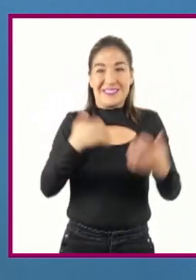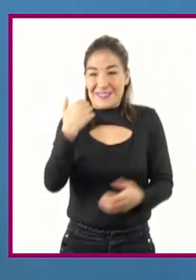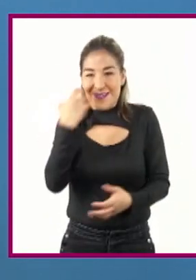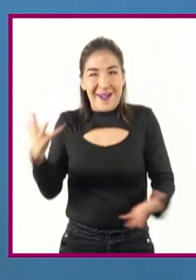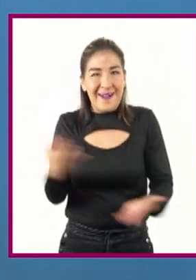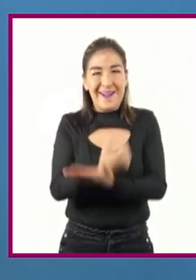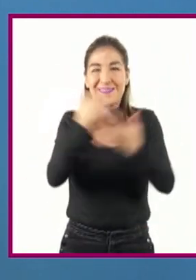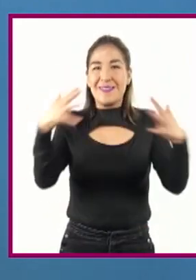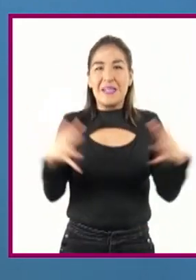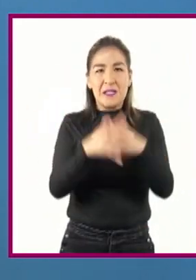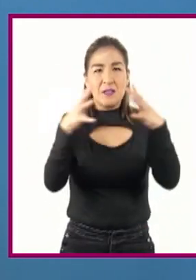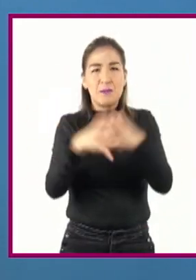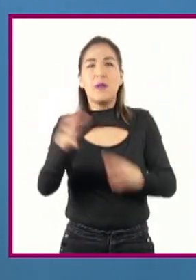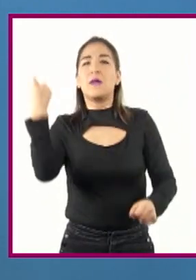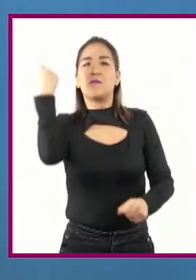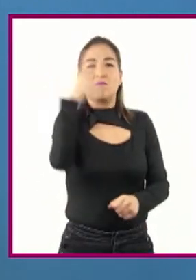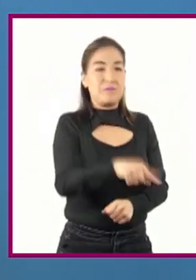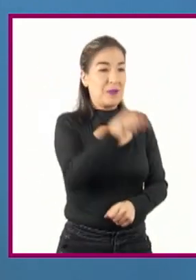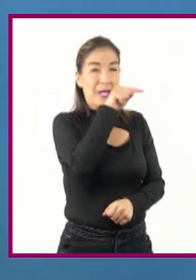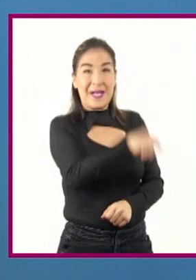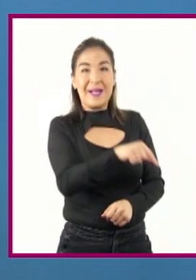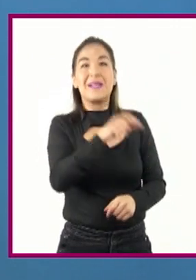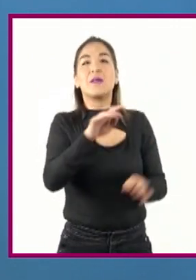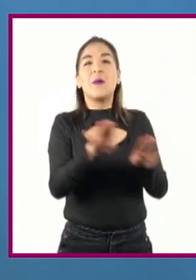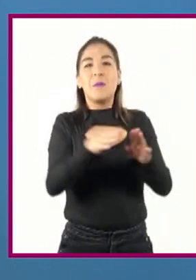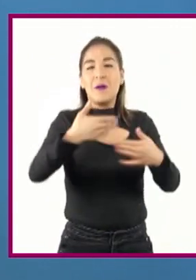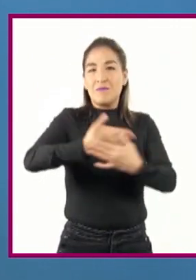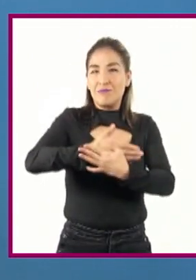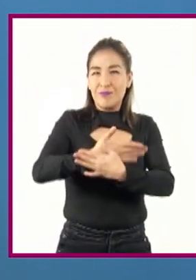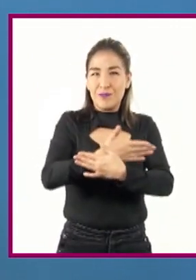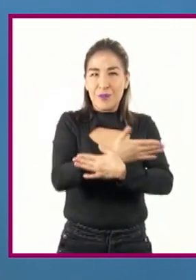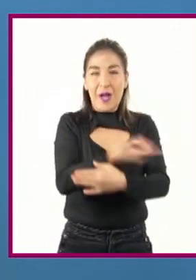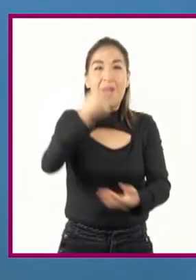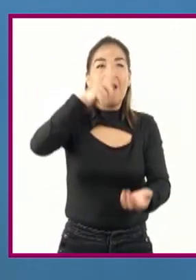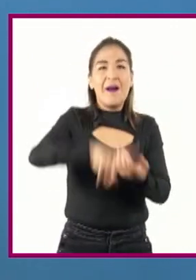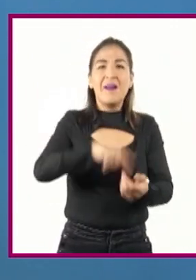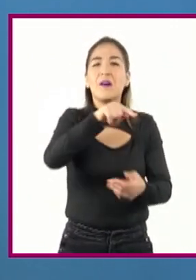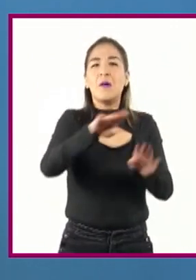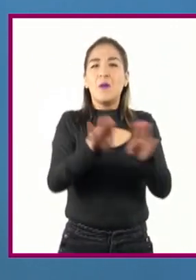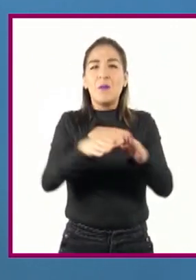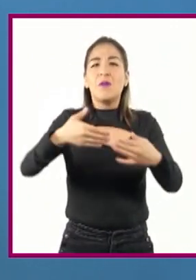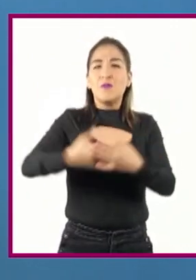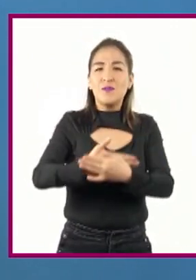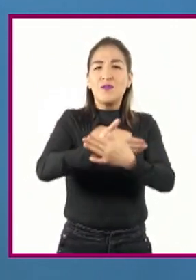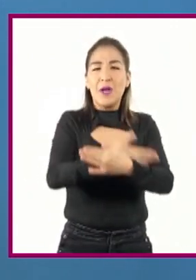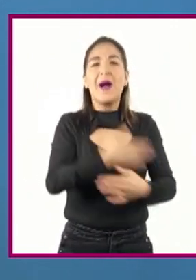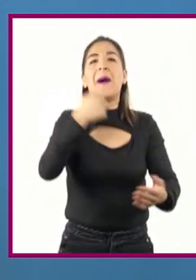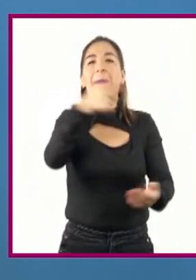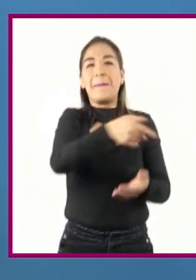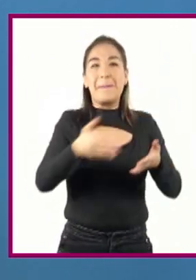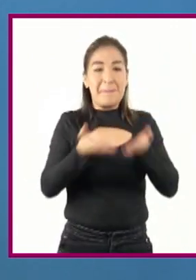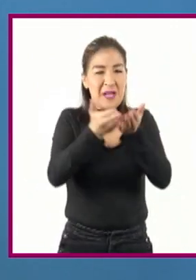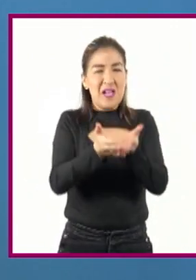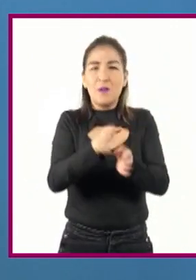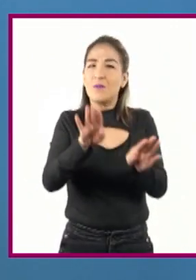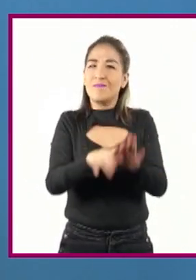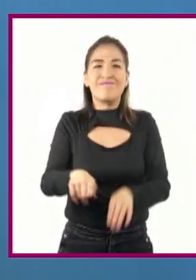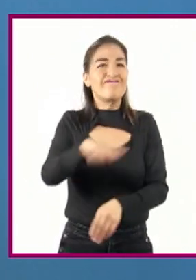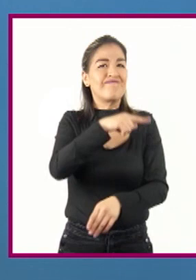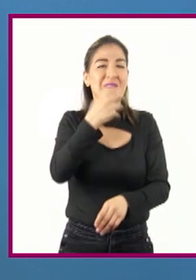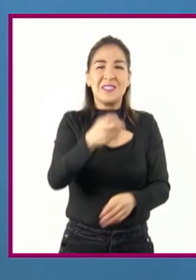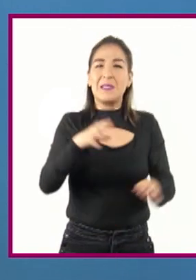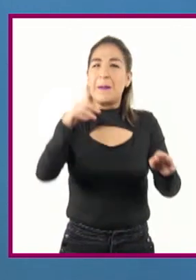guerra, dio la orden de que sus submarinos hundieran cualquier barco que se acercara a Reino